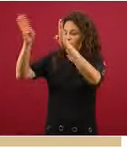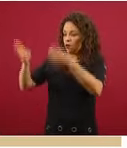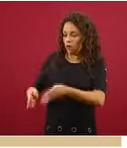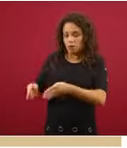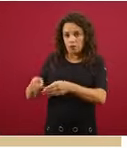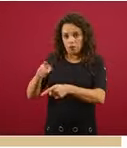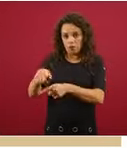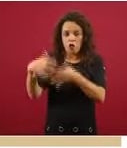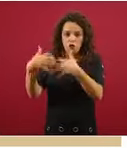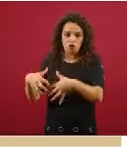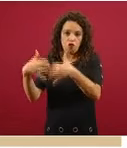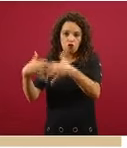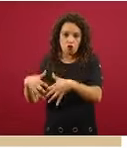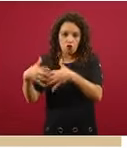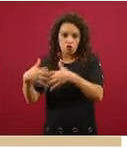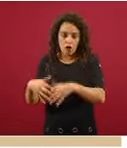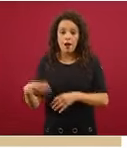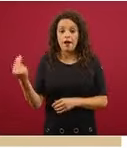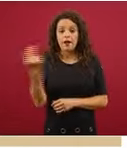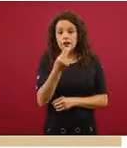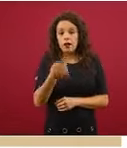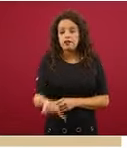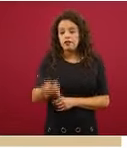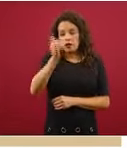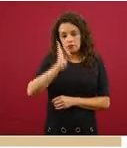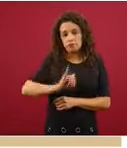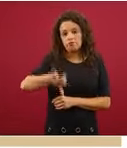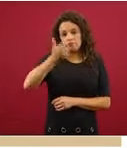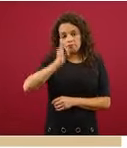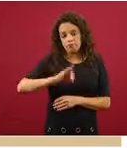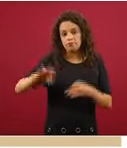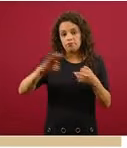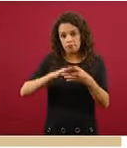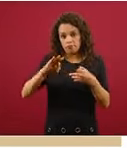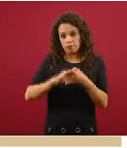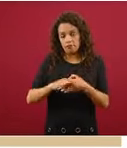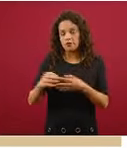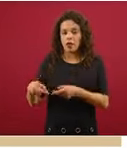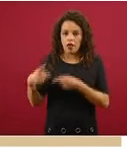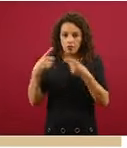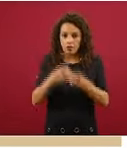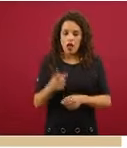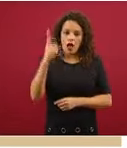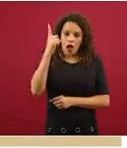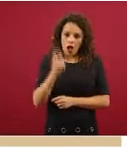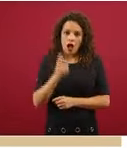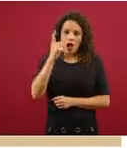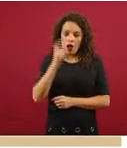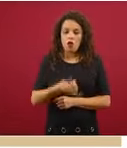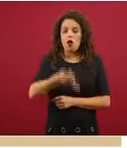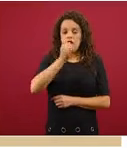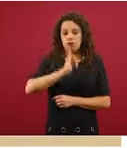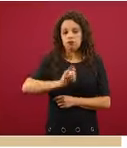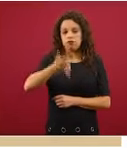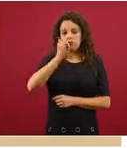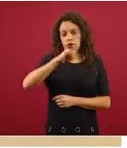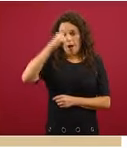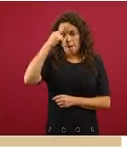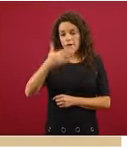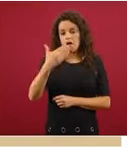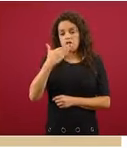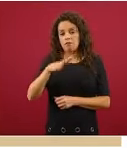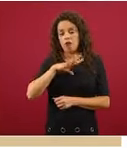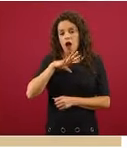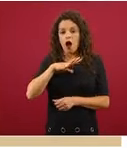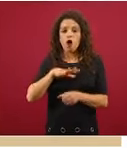hidratado. Ahí a la persona le van a canalizar y le van a estar pasando líquidos para que se mantenga bien hidratado.